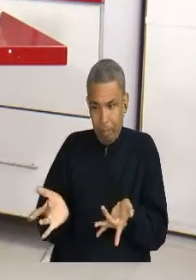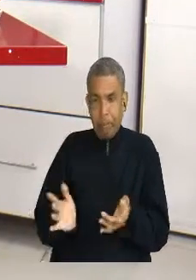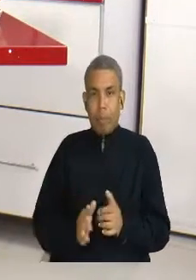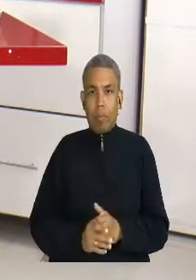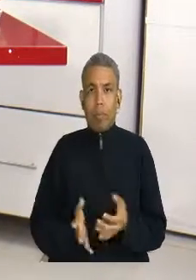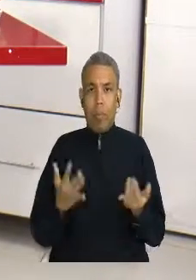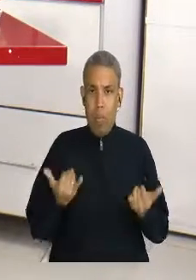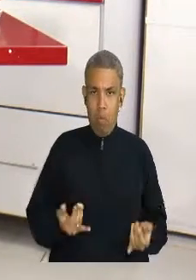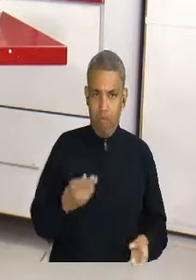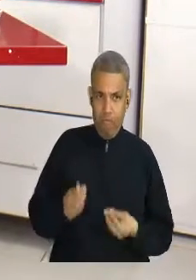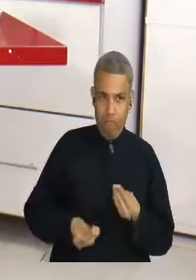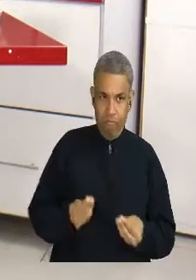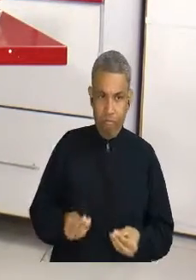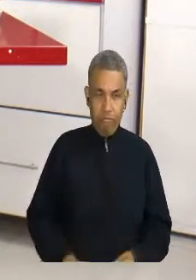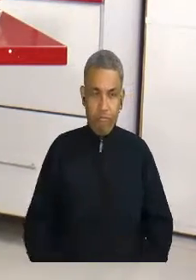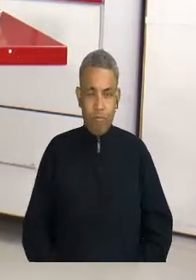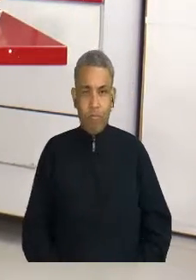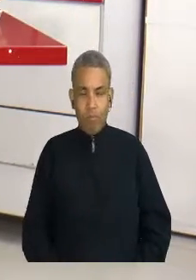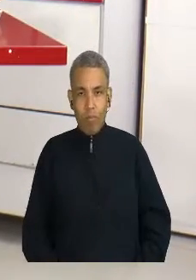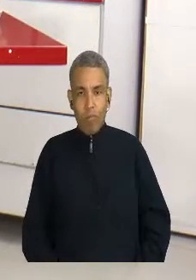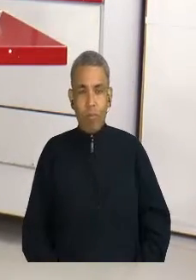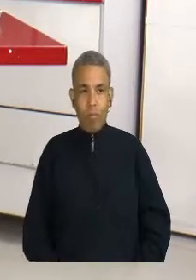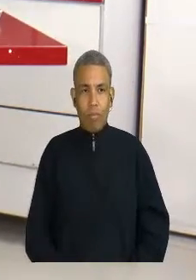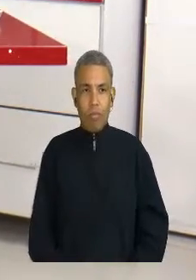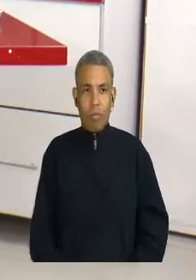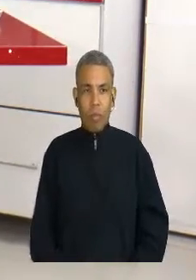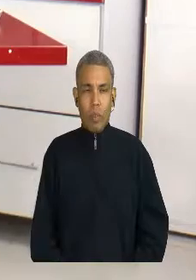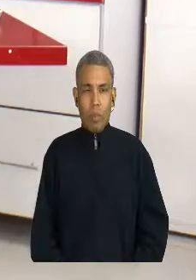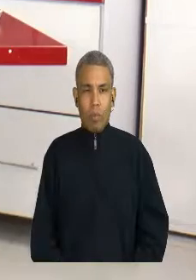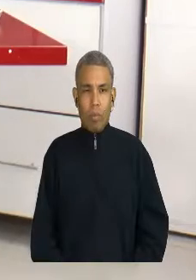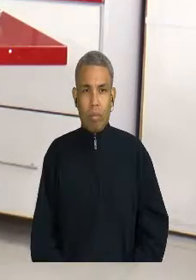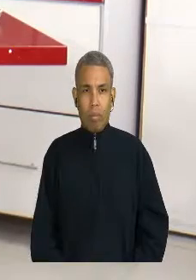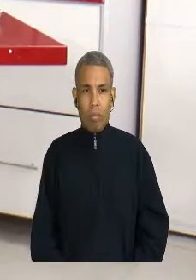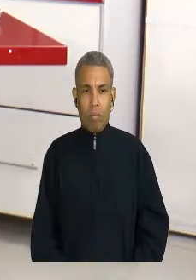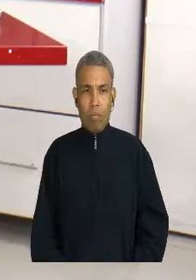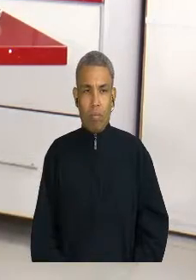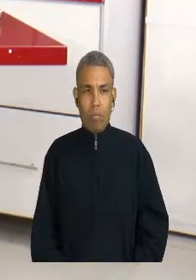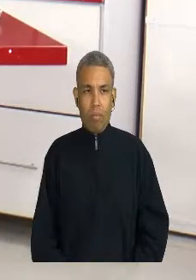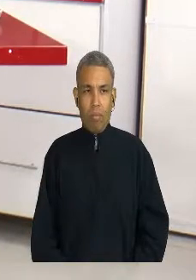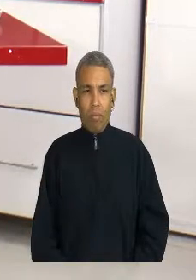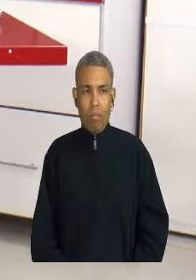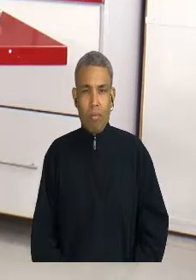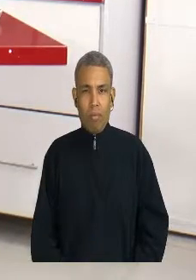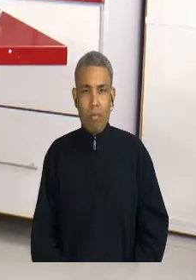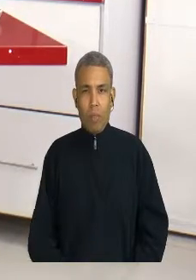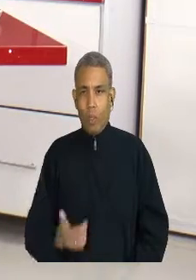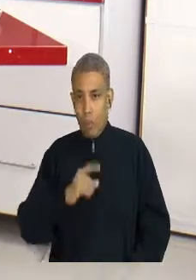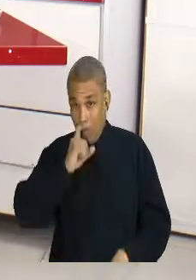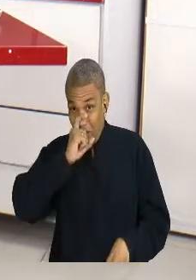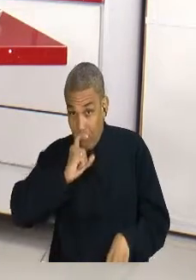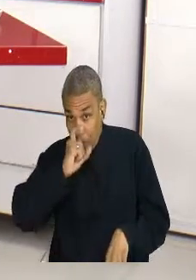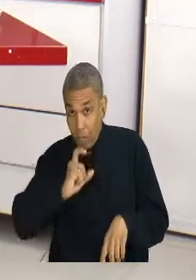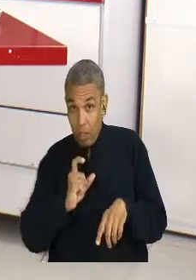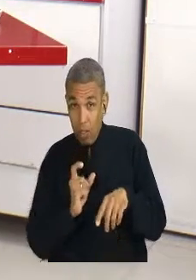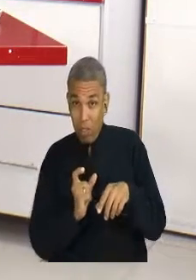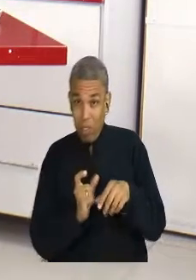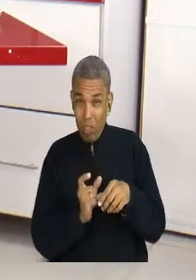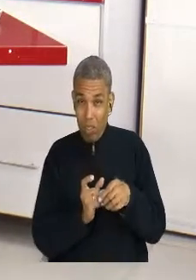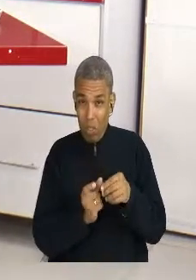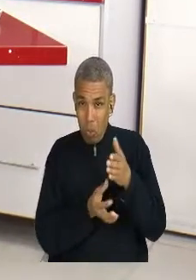colocar, préstame la tacita, porfa. Esta. Tú, si quieres, me vas escurriendo la tocineta, ¿sí? No o quiero.